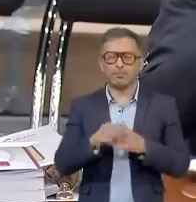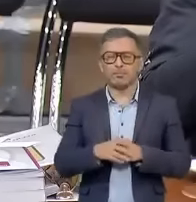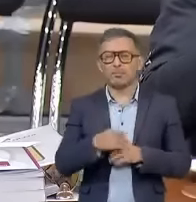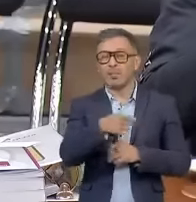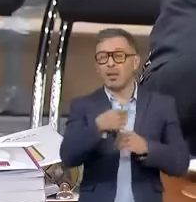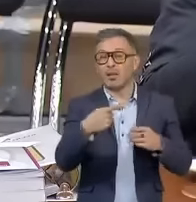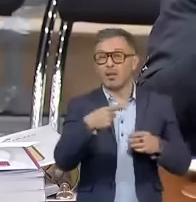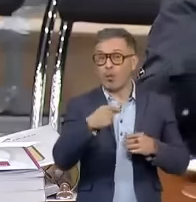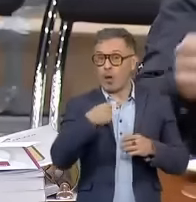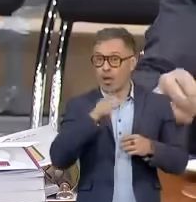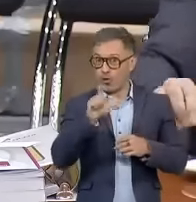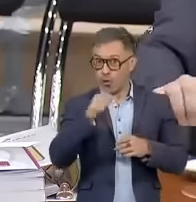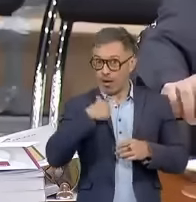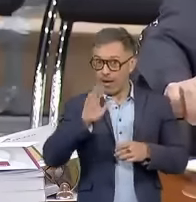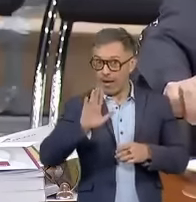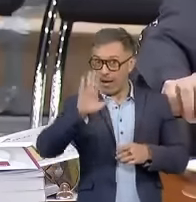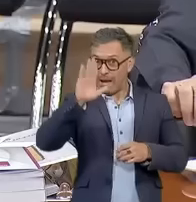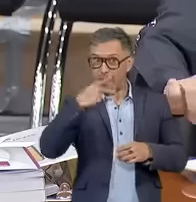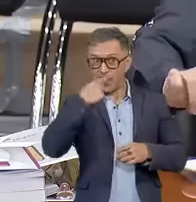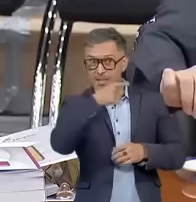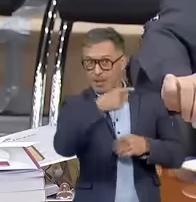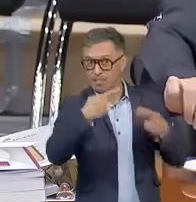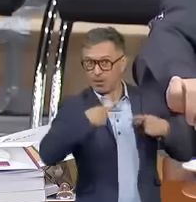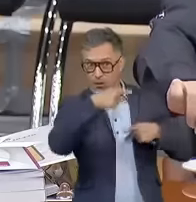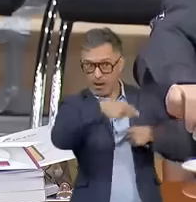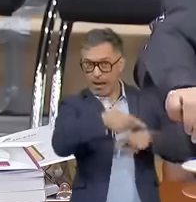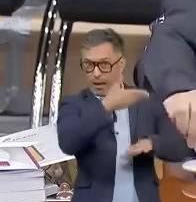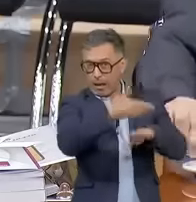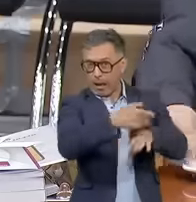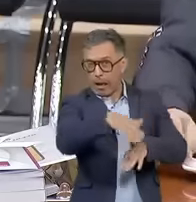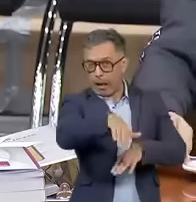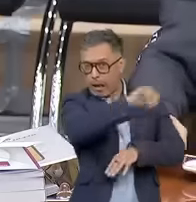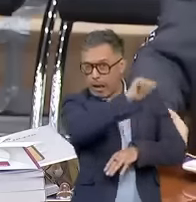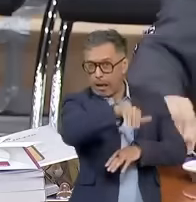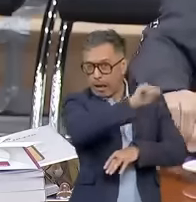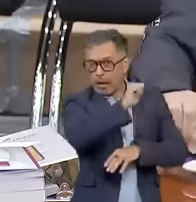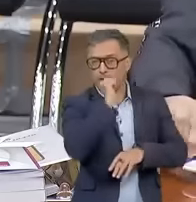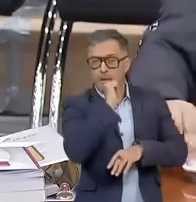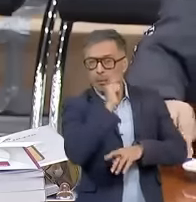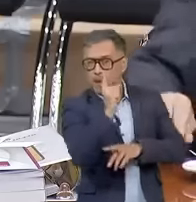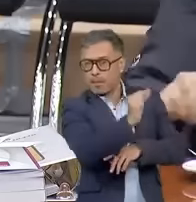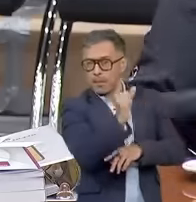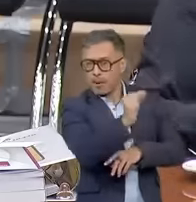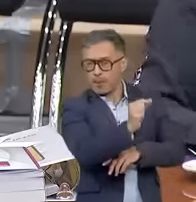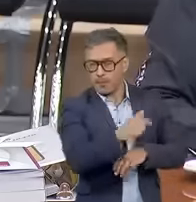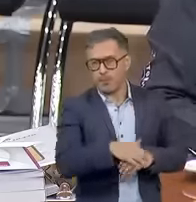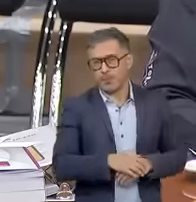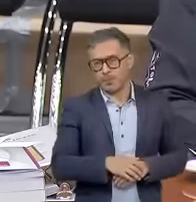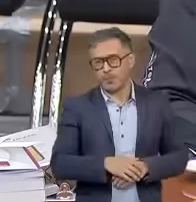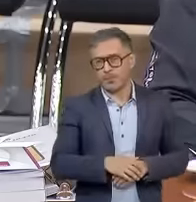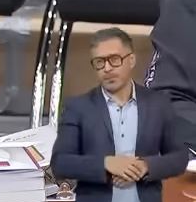sale cada vez que hablo ha estado insistente en el asunto